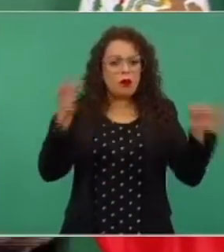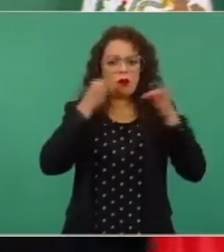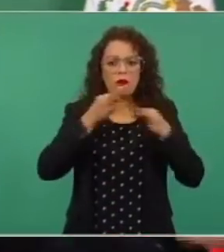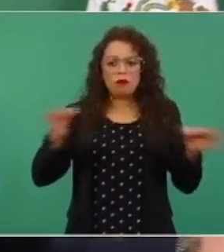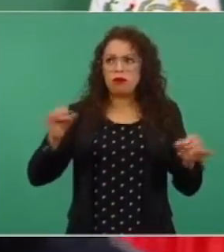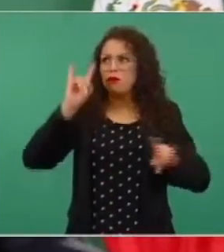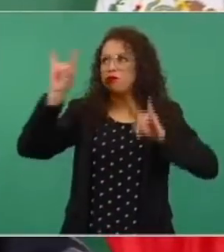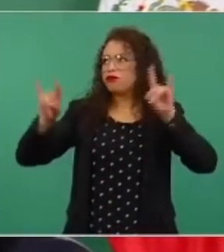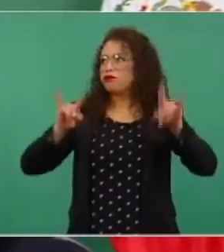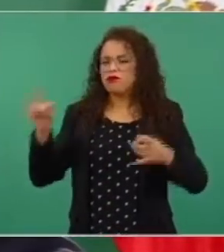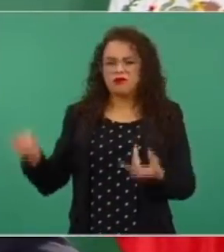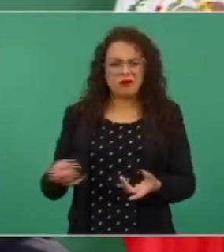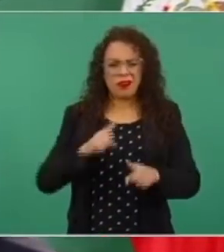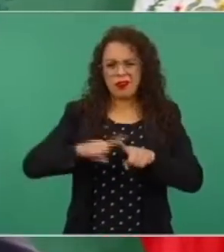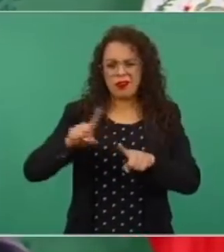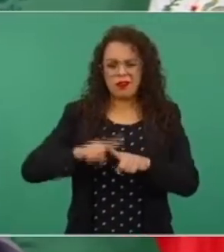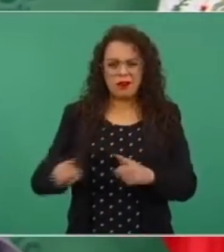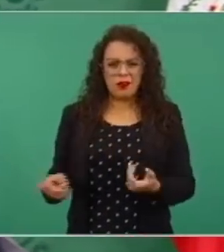Pues ¿cómo no va a haber